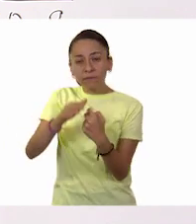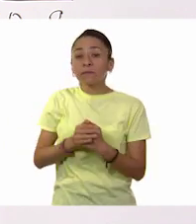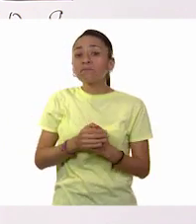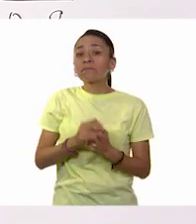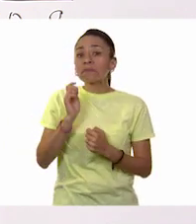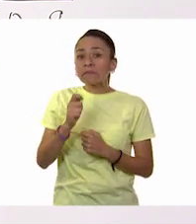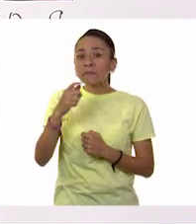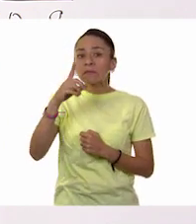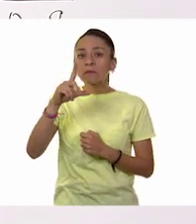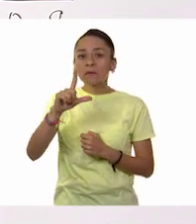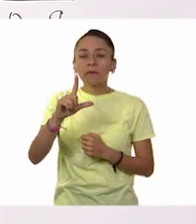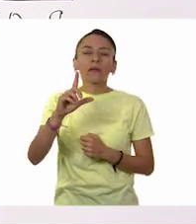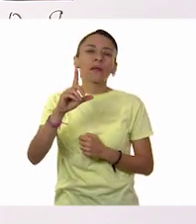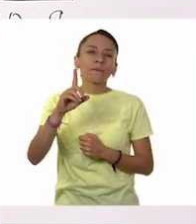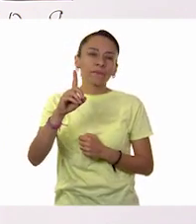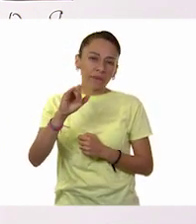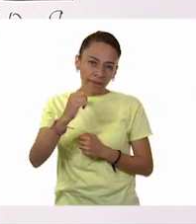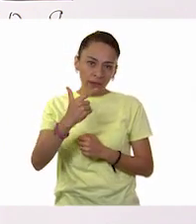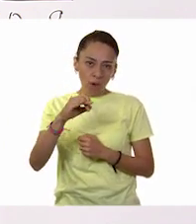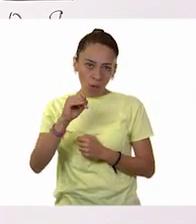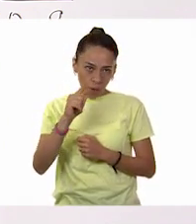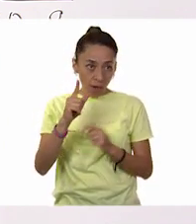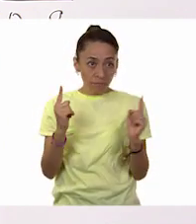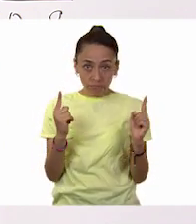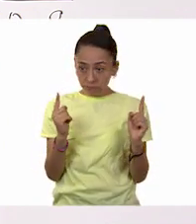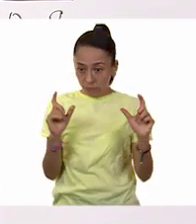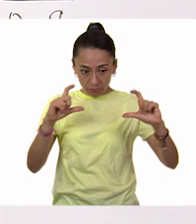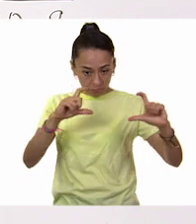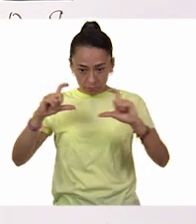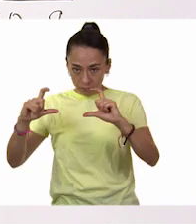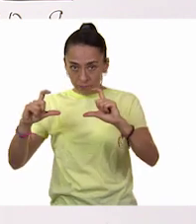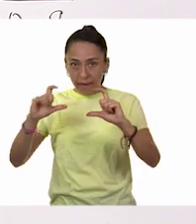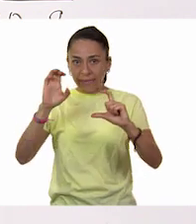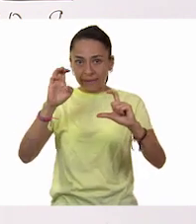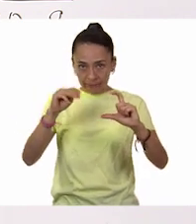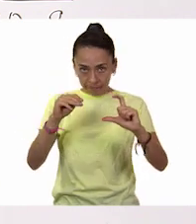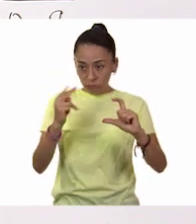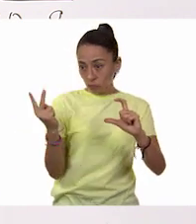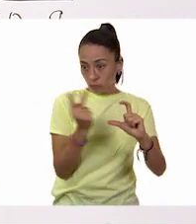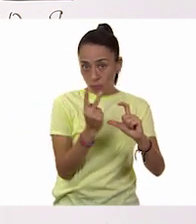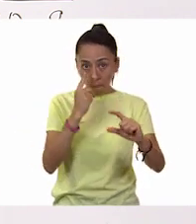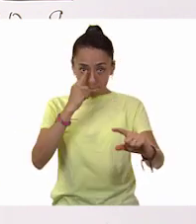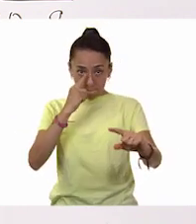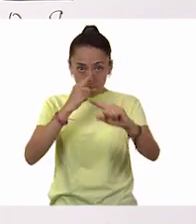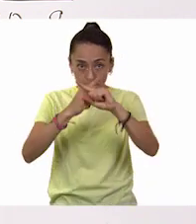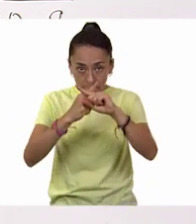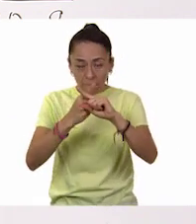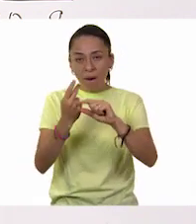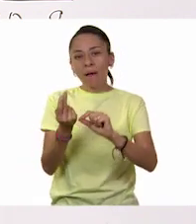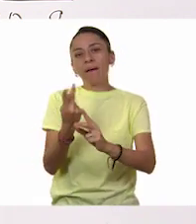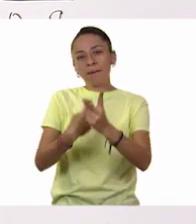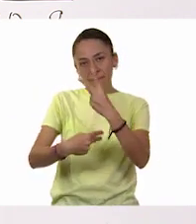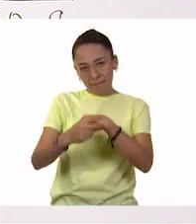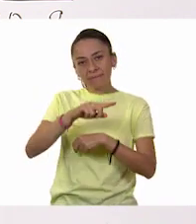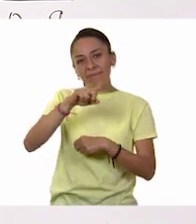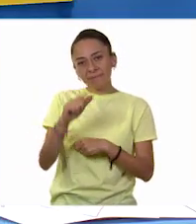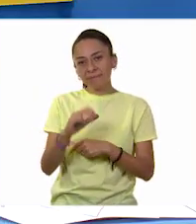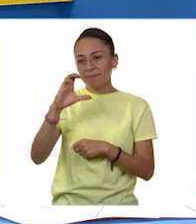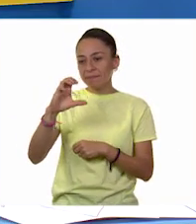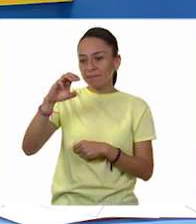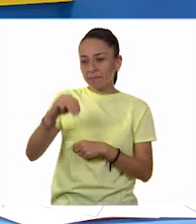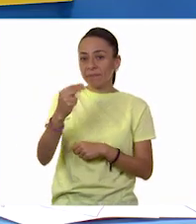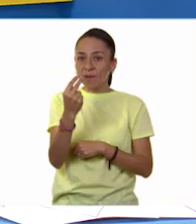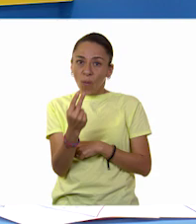en centímetros, que al multiplicarse se obtienen centímetros cuadrados. Maestra, y ya resolvimos